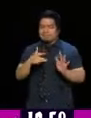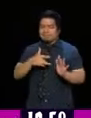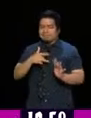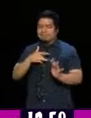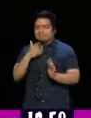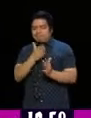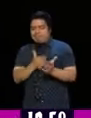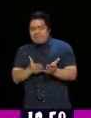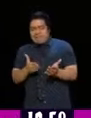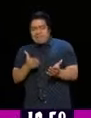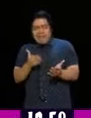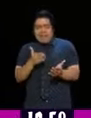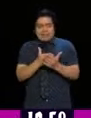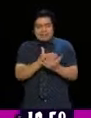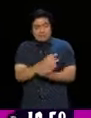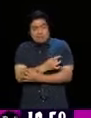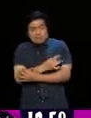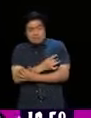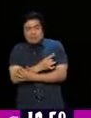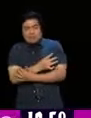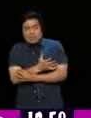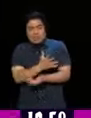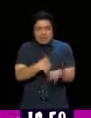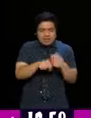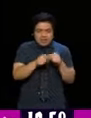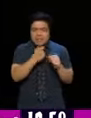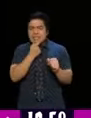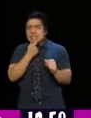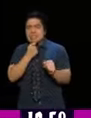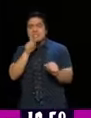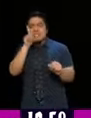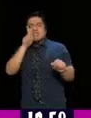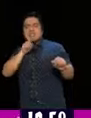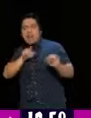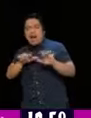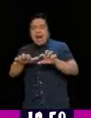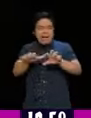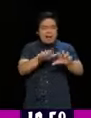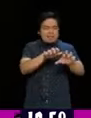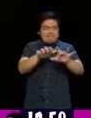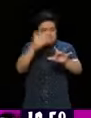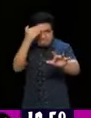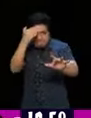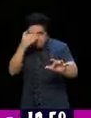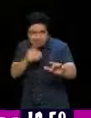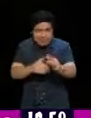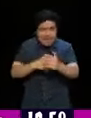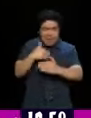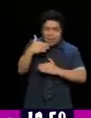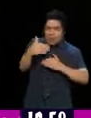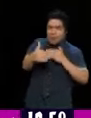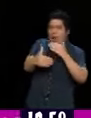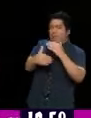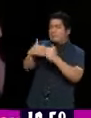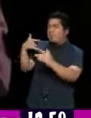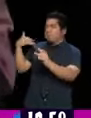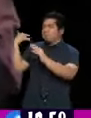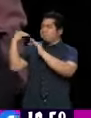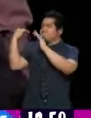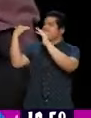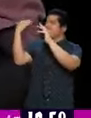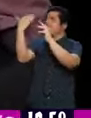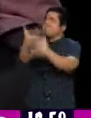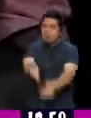he cambiado. Niña Zombie está. Ya han pasado más de